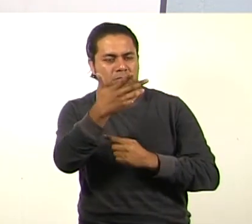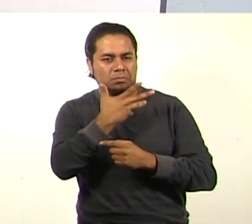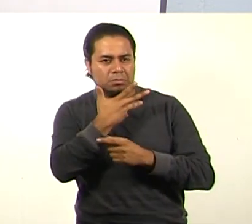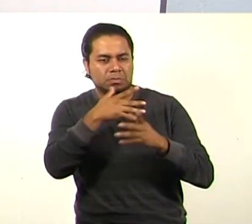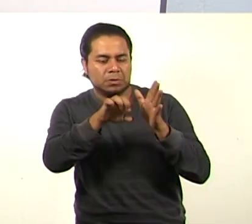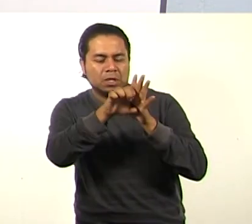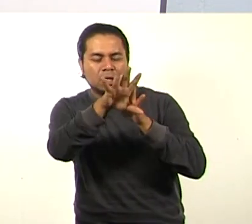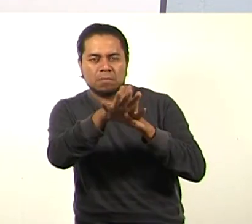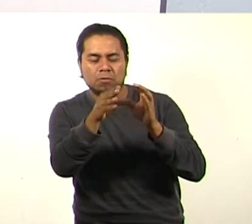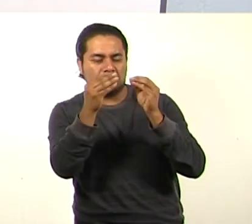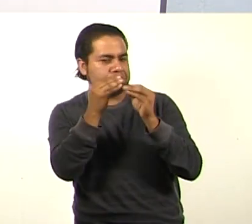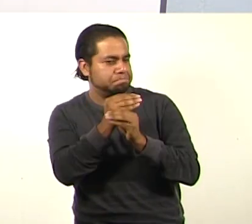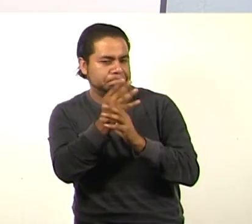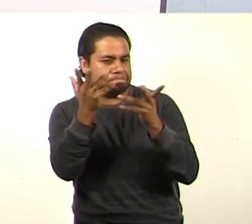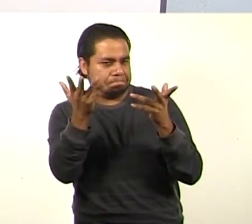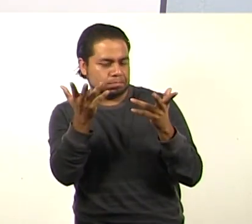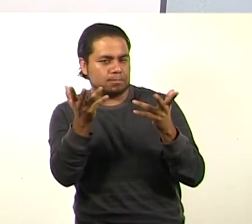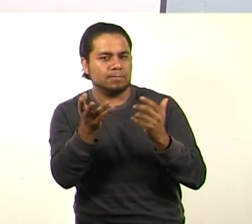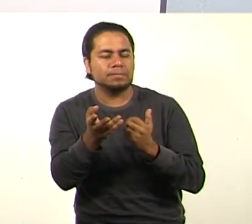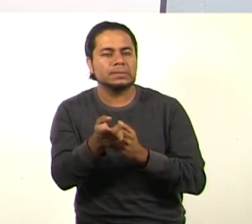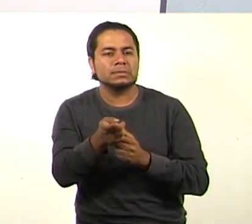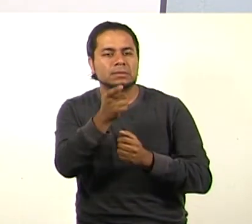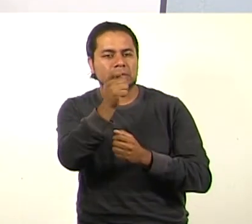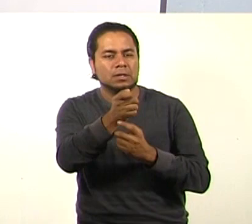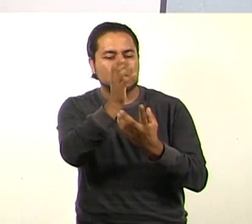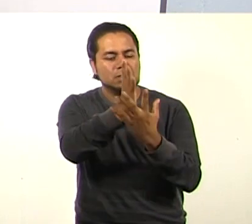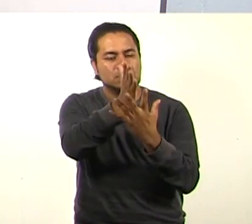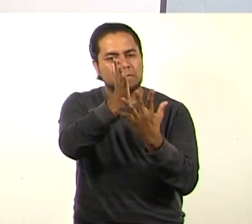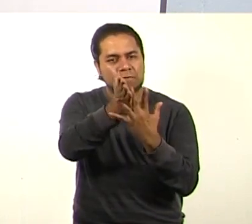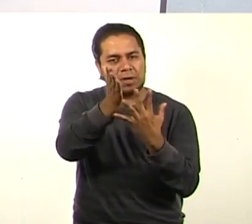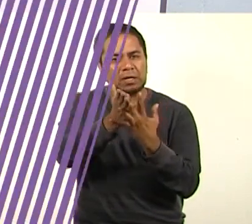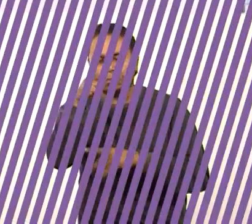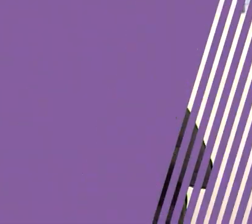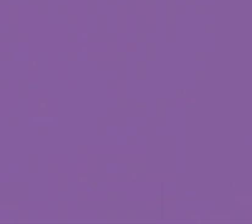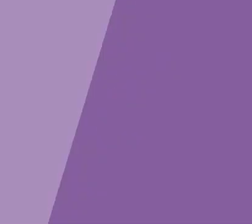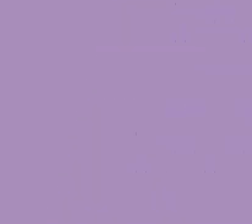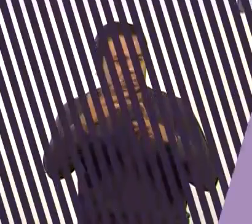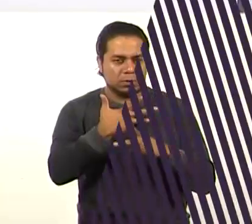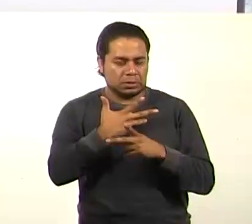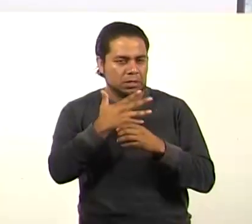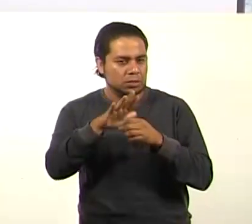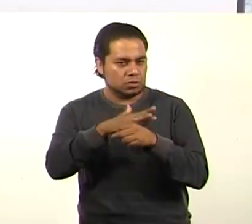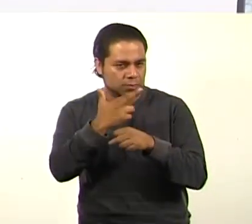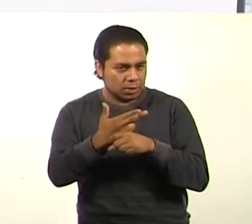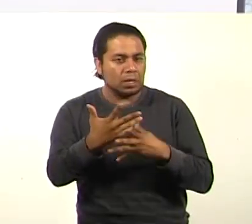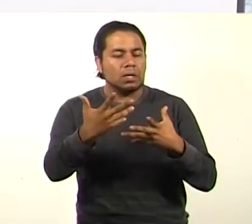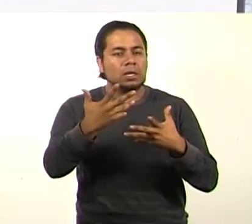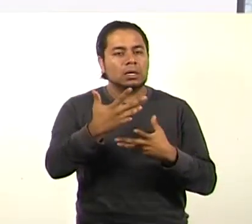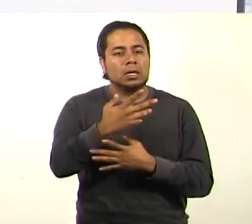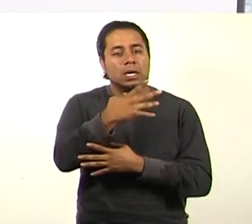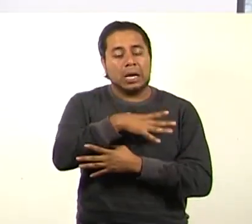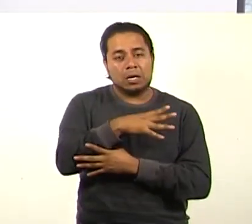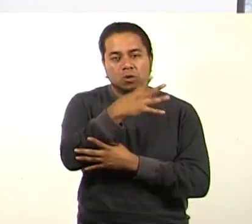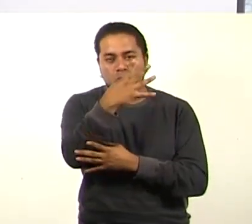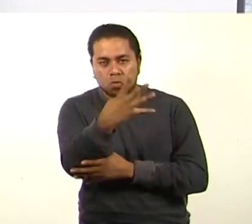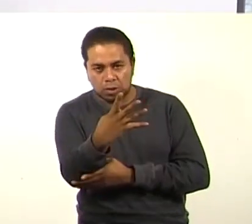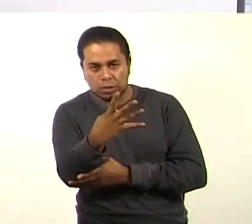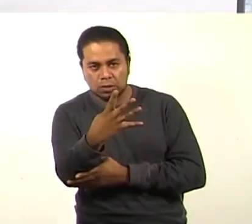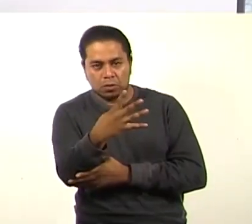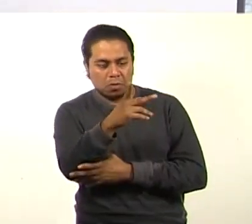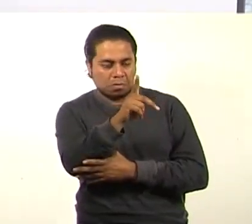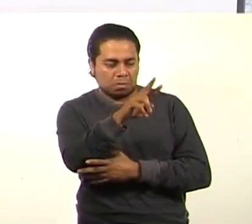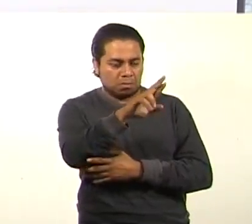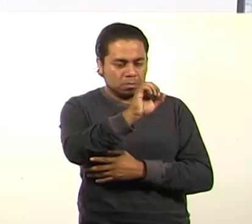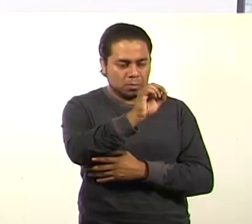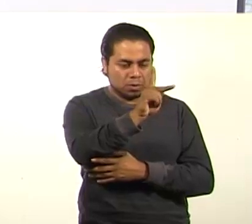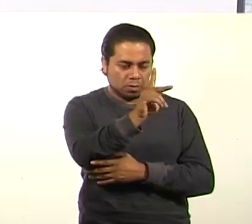muy claro de lo que es una fracción simple. Hay cuatro tipos de fracciones: las fracciones